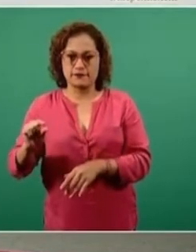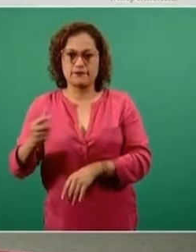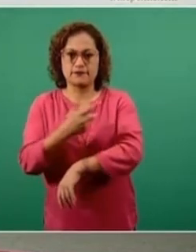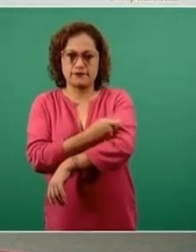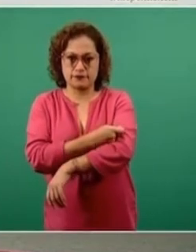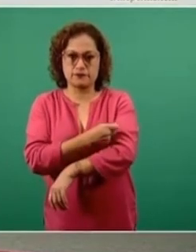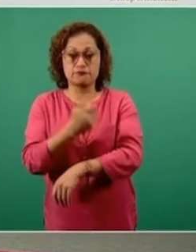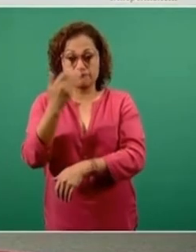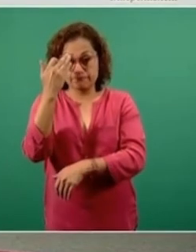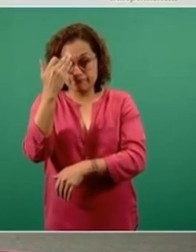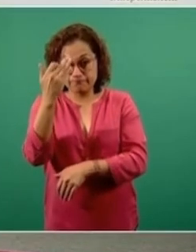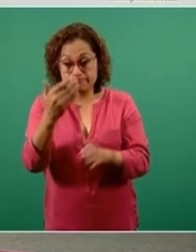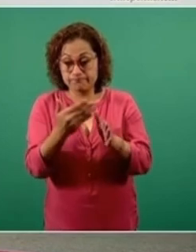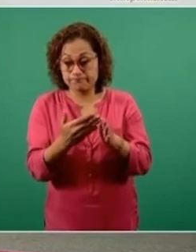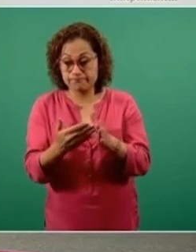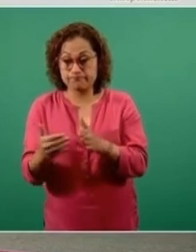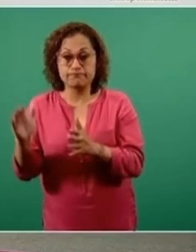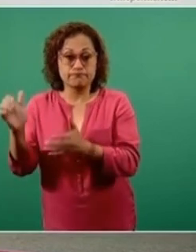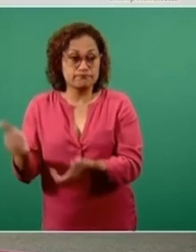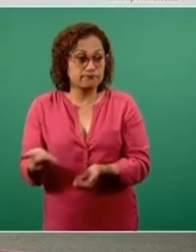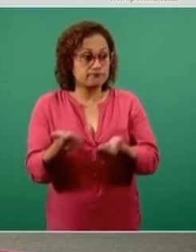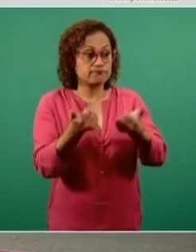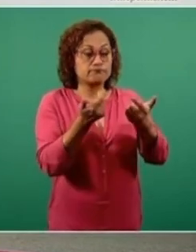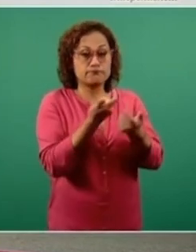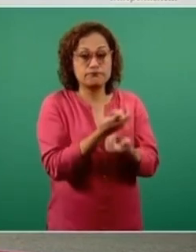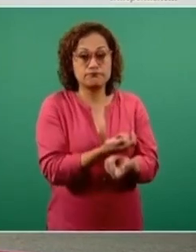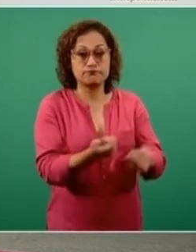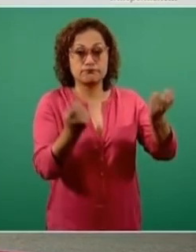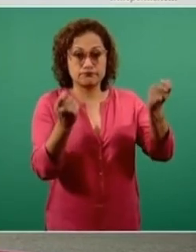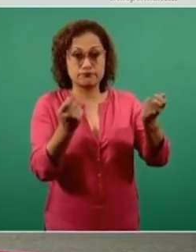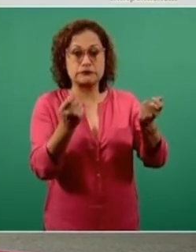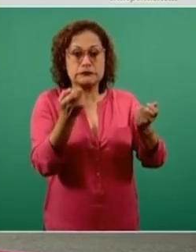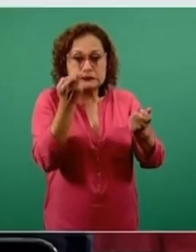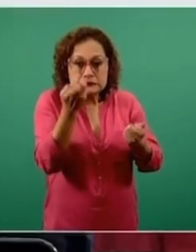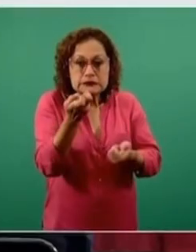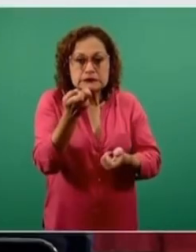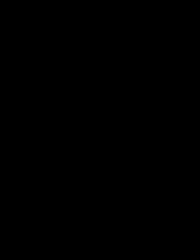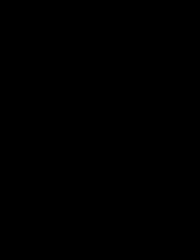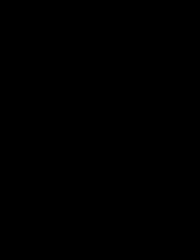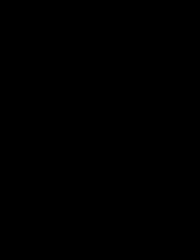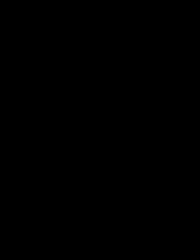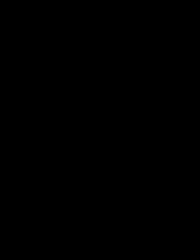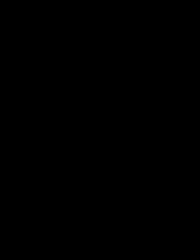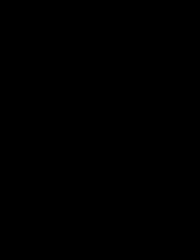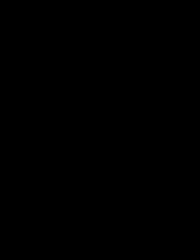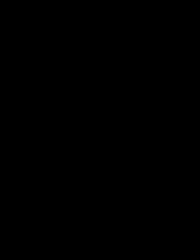siguiente. Entonces, el tiempo de proceso en realidad ha sido muy eficiente en este sentido.